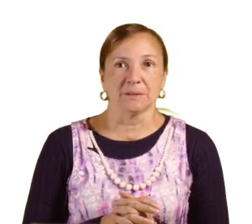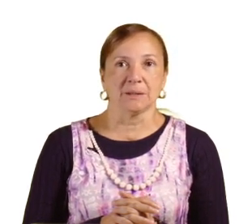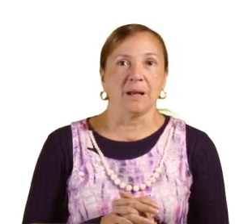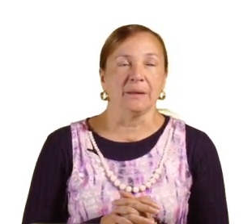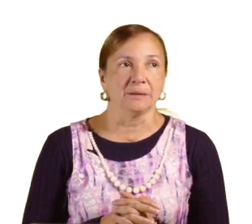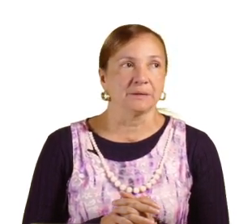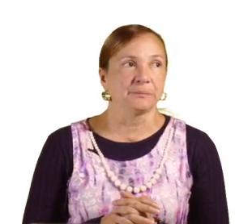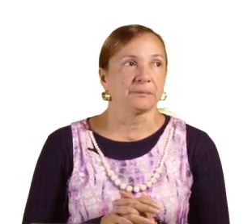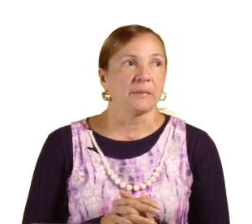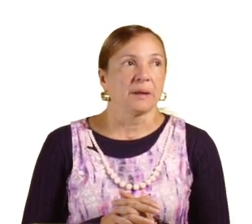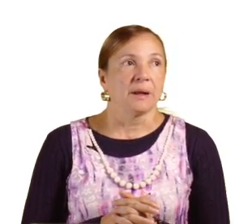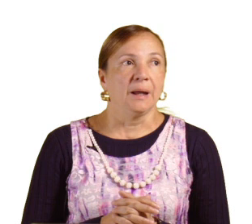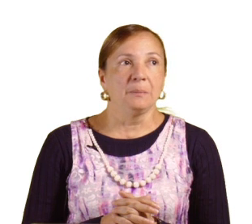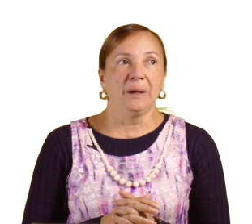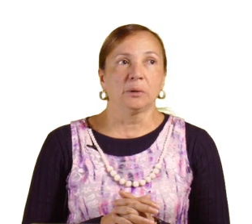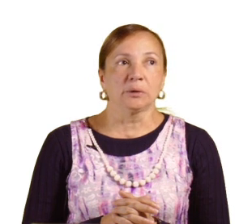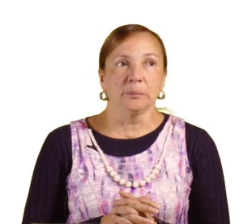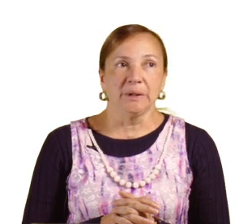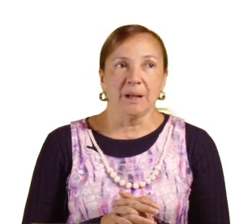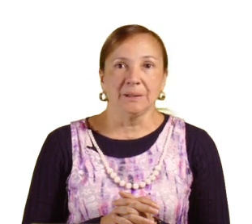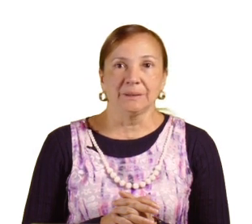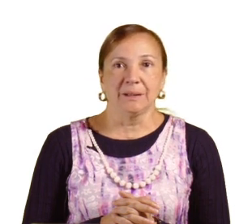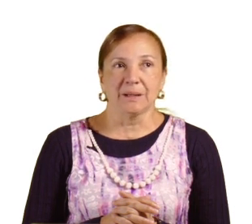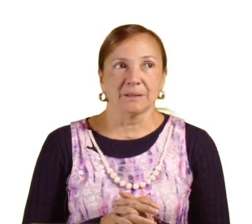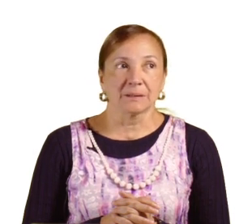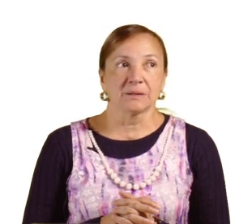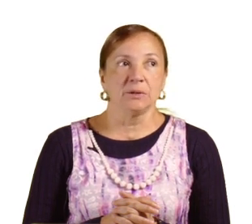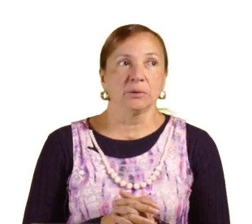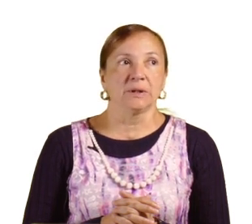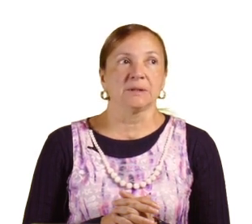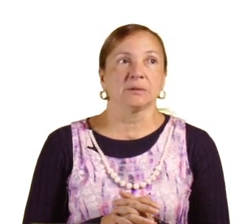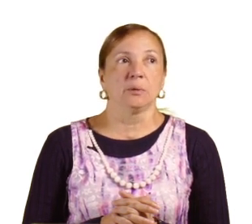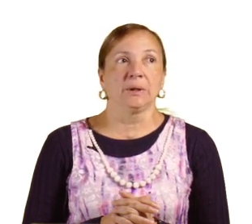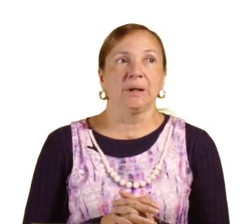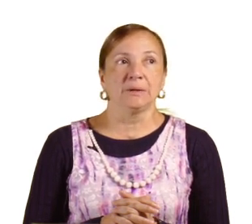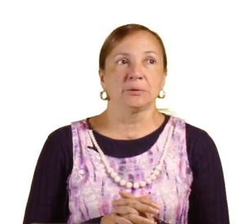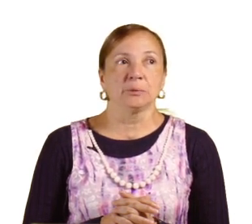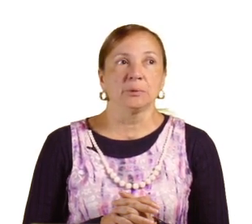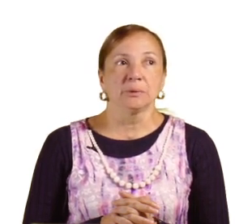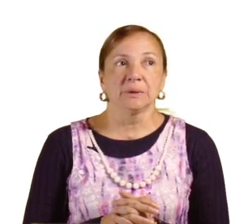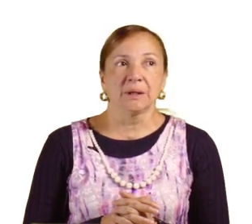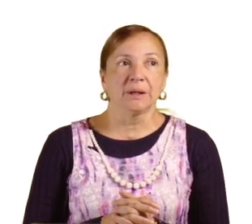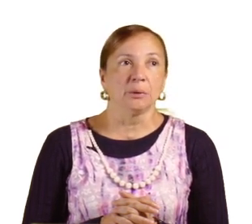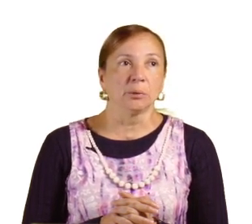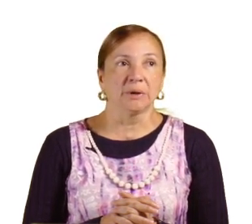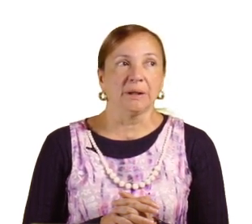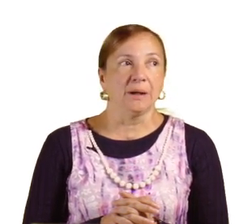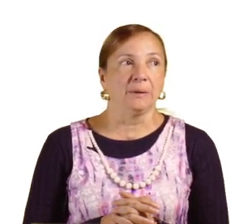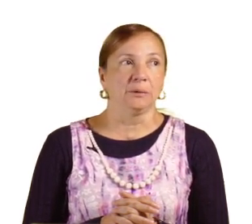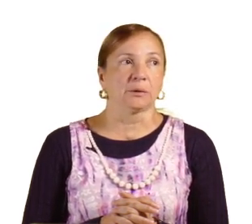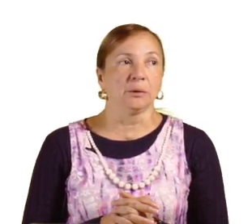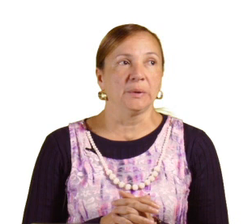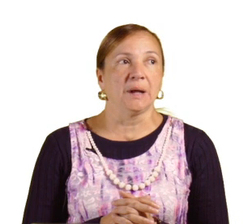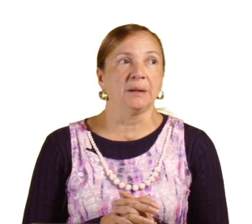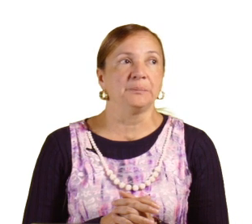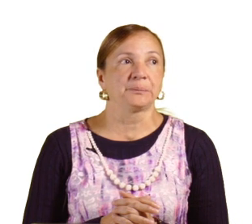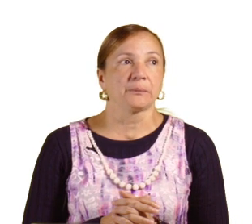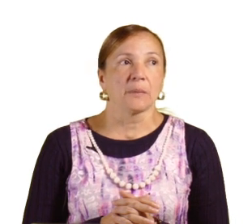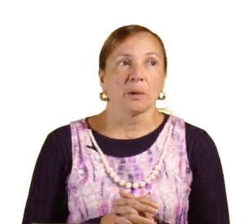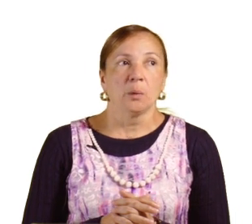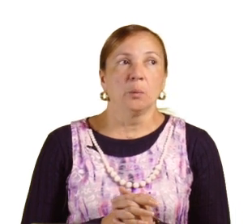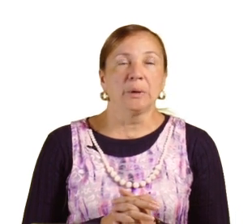sido canceladas. El valor nominal de las acciones o el hecho de que no tenga valor